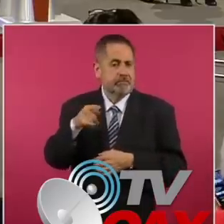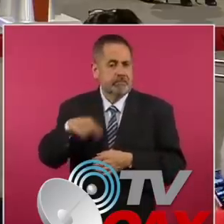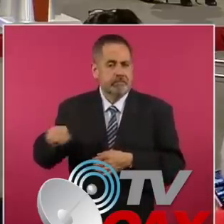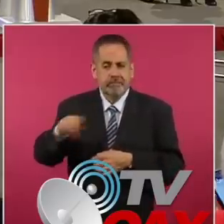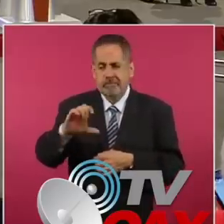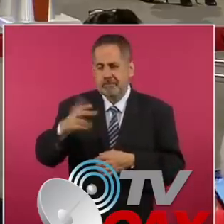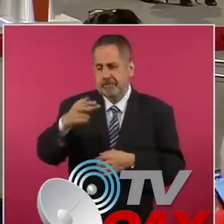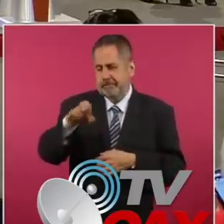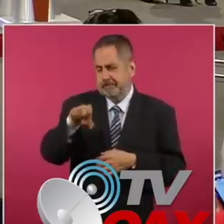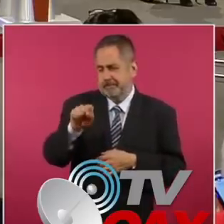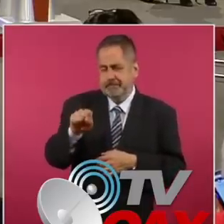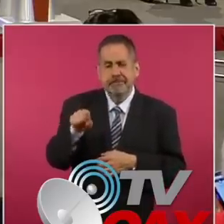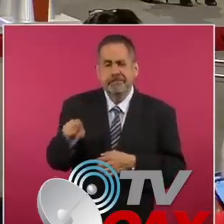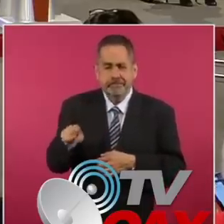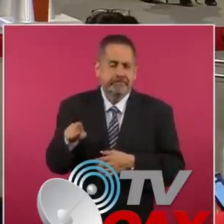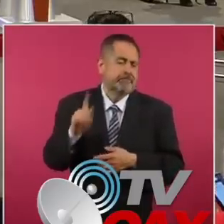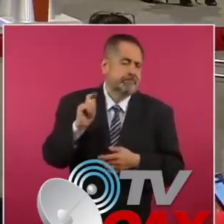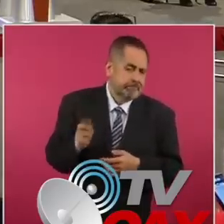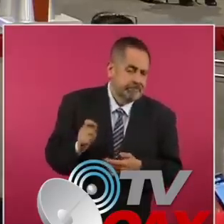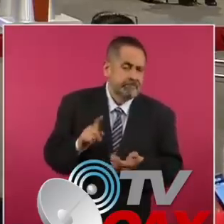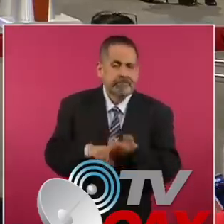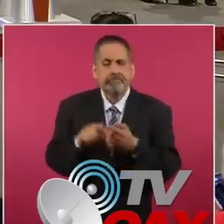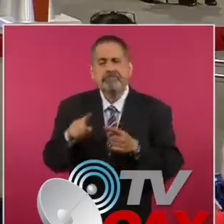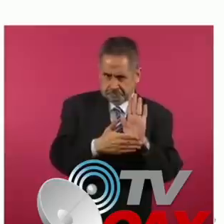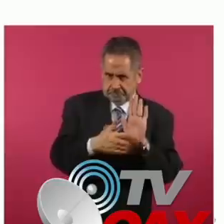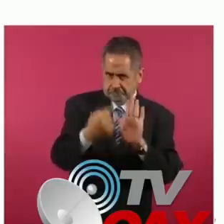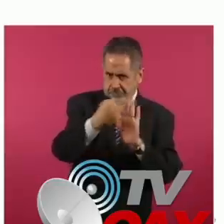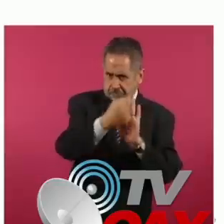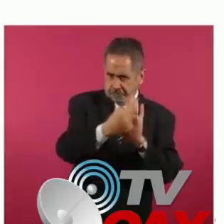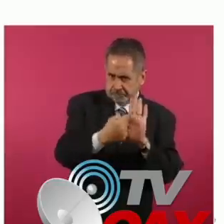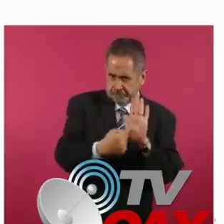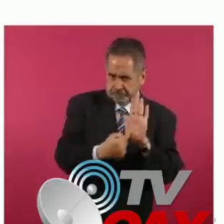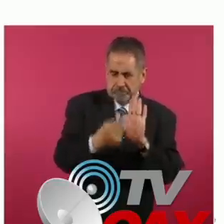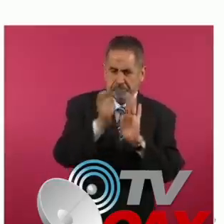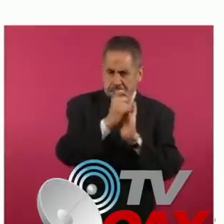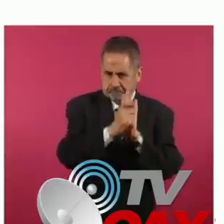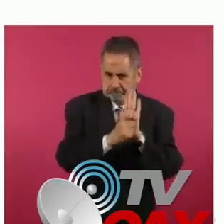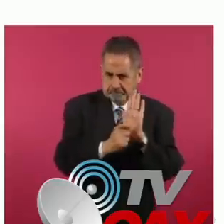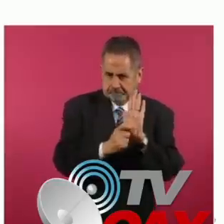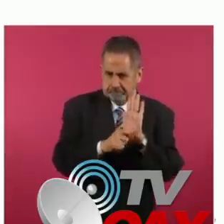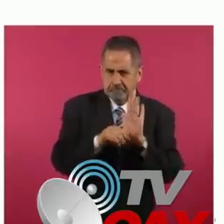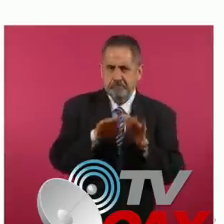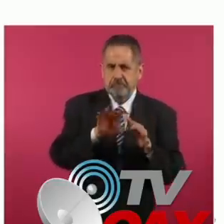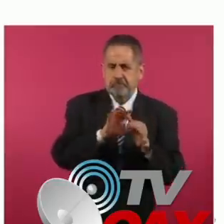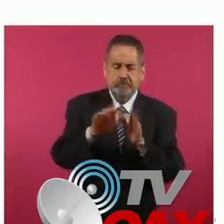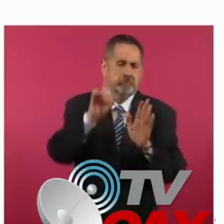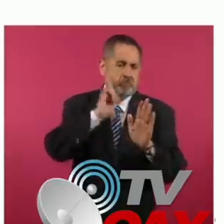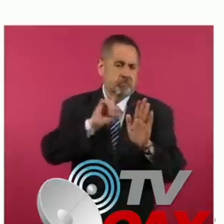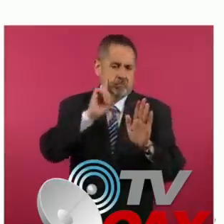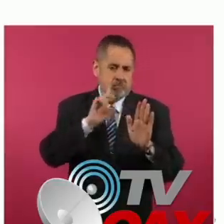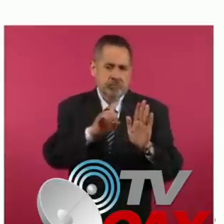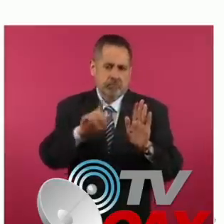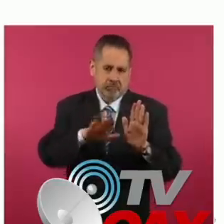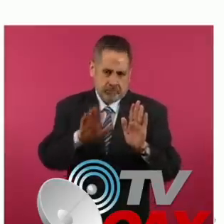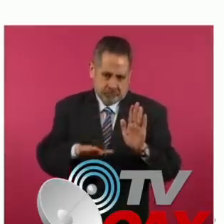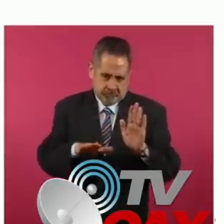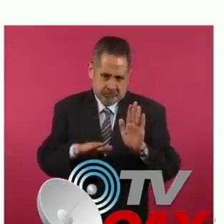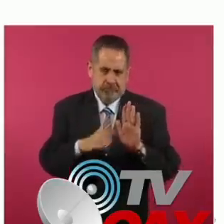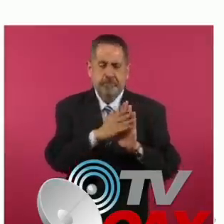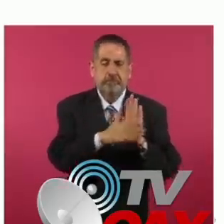y sin duda alguna se trata de una deidad femenina en el